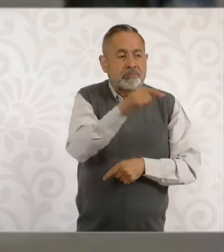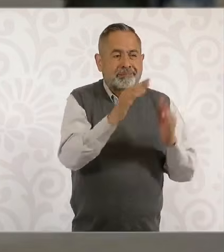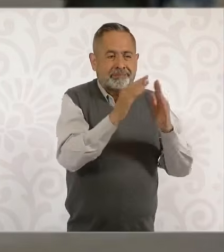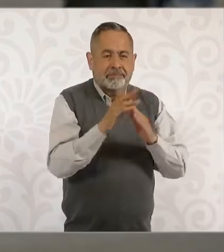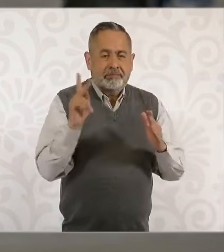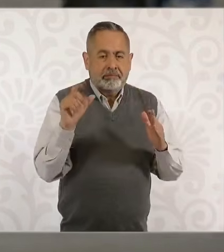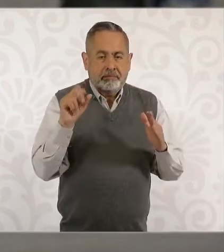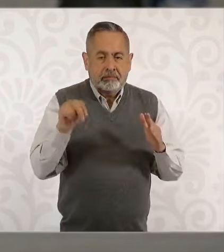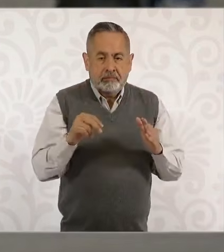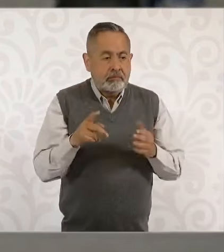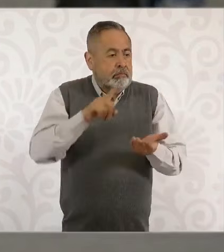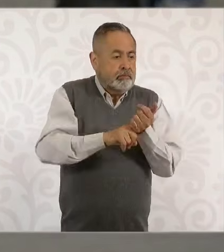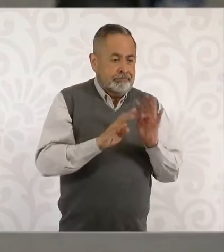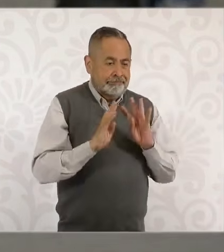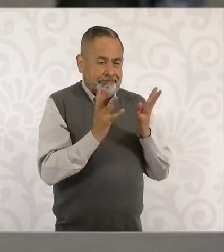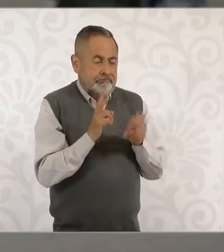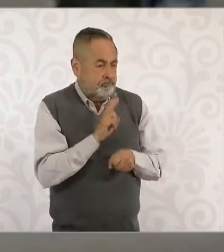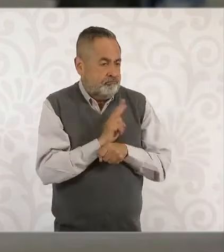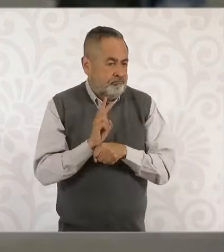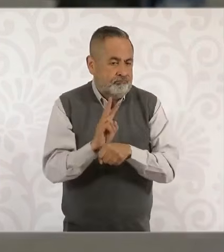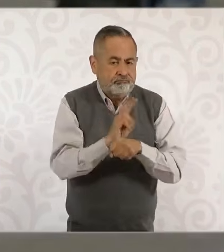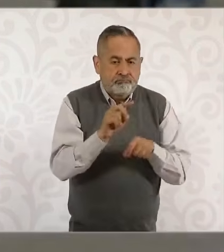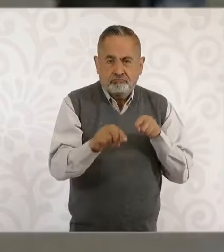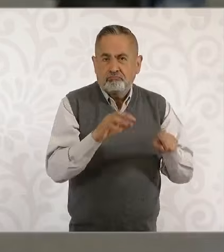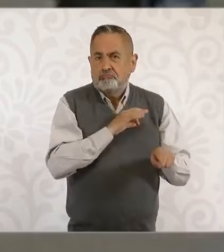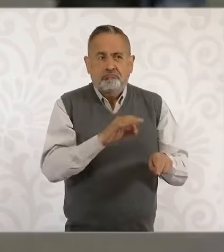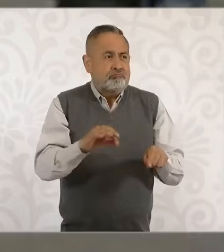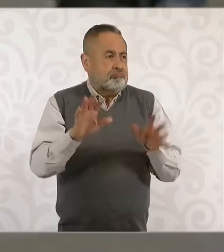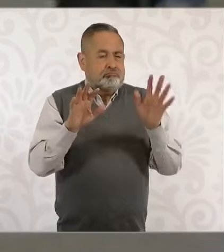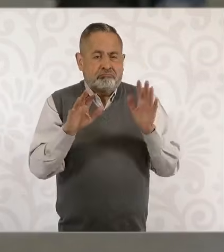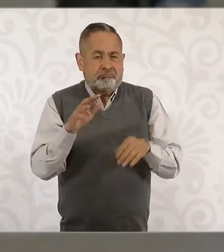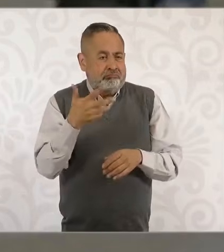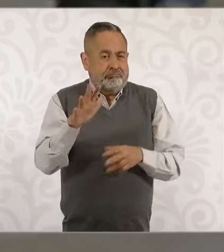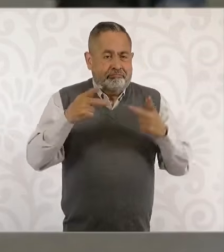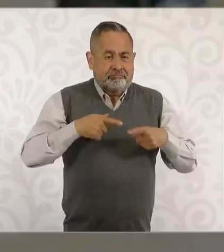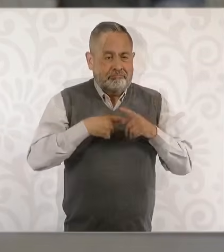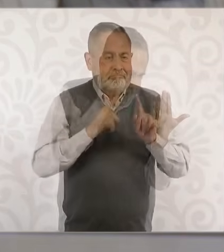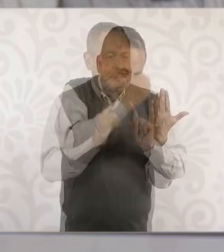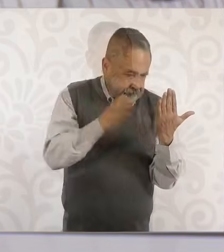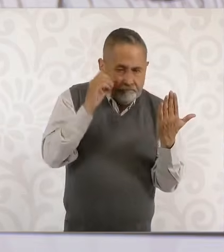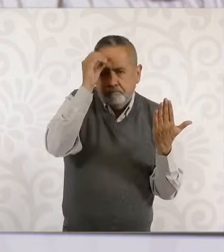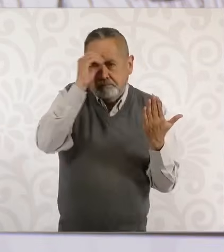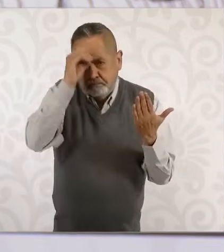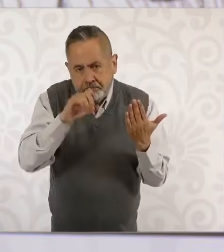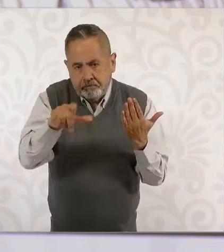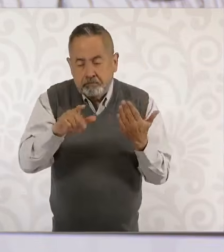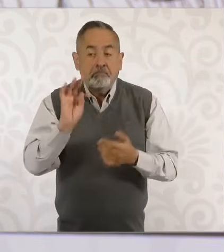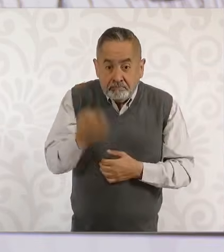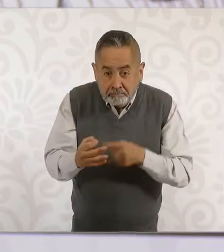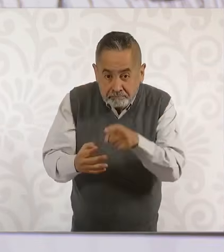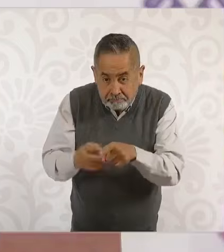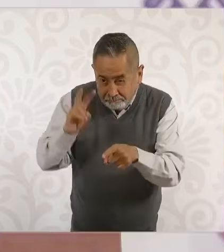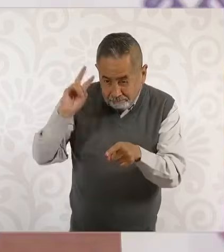vigilada, presidenta, por al menos por más de una decena de elementos de la policía estatal. De ser cierto, pues no puede